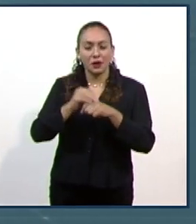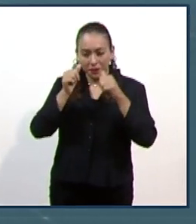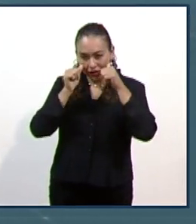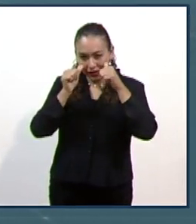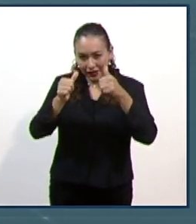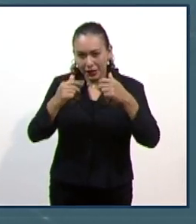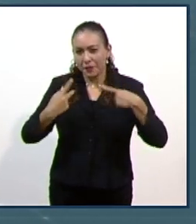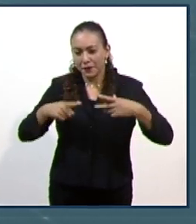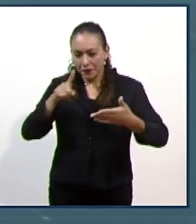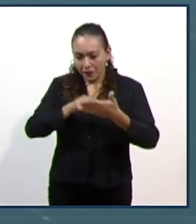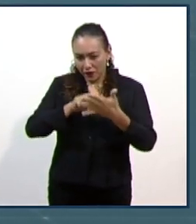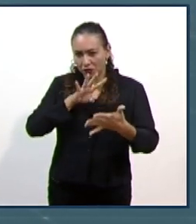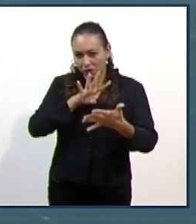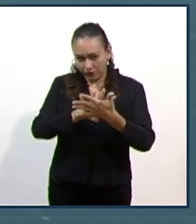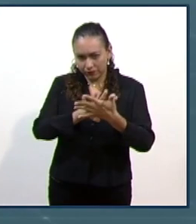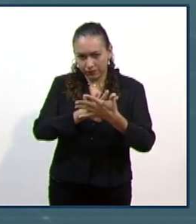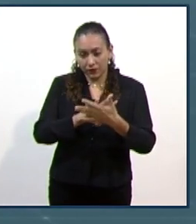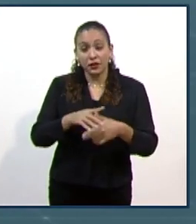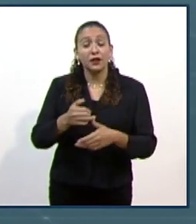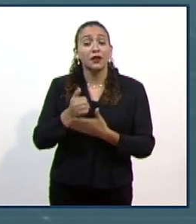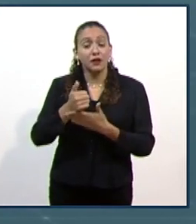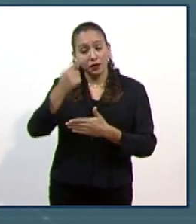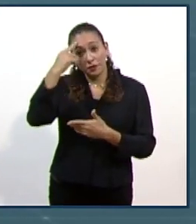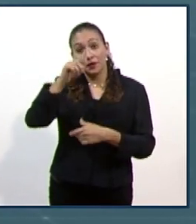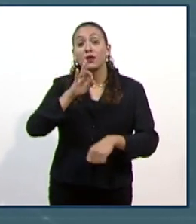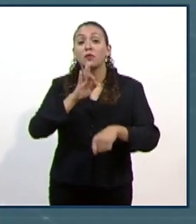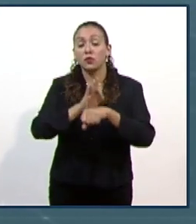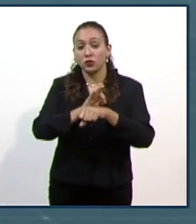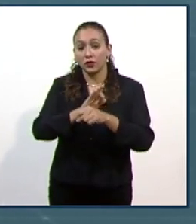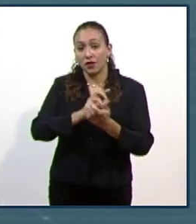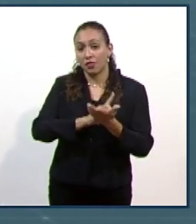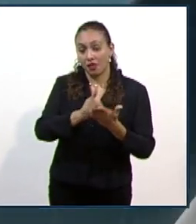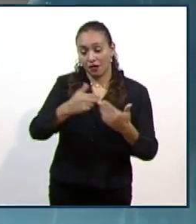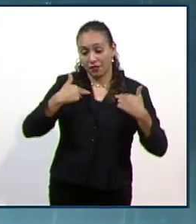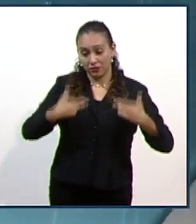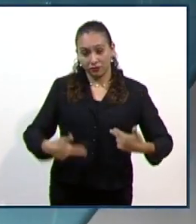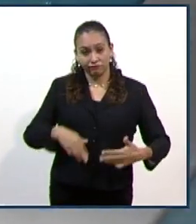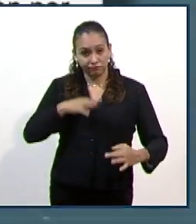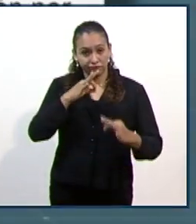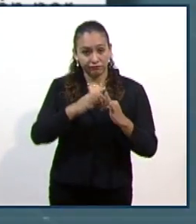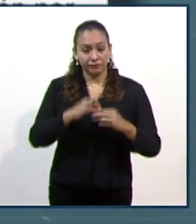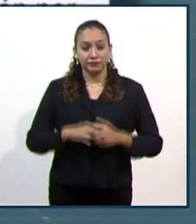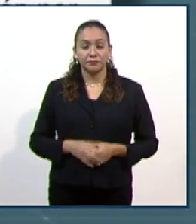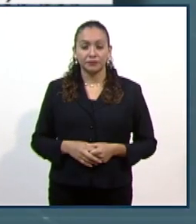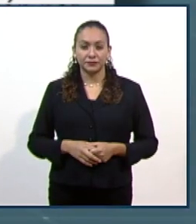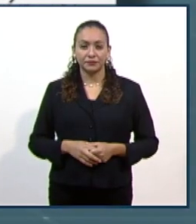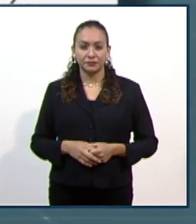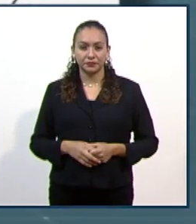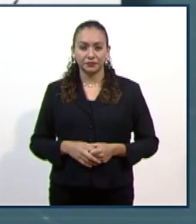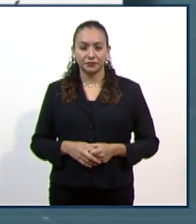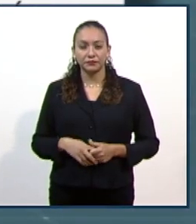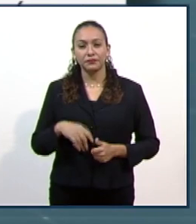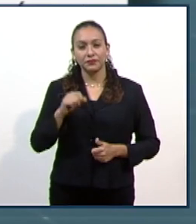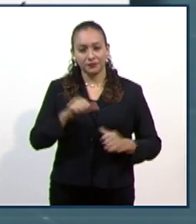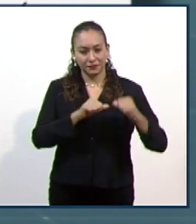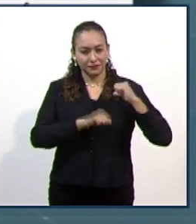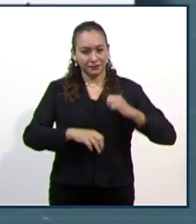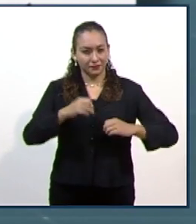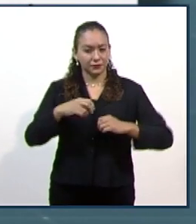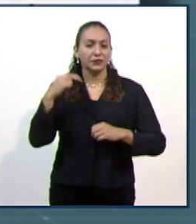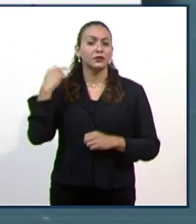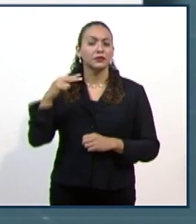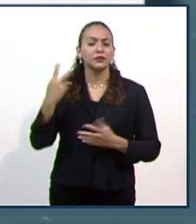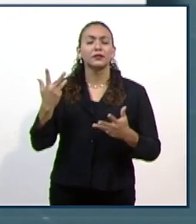personas privadas de su libertad y garantizar la protección de sus derechos humanos. También el Poder Judicial de